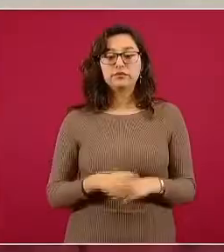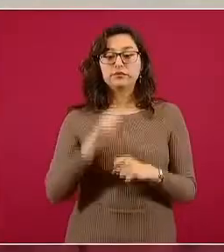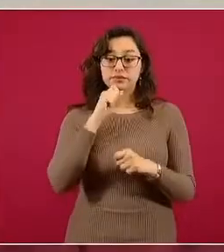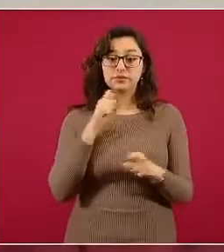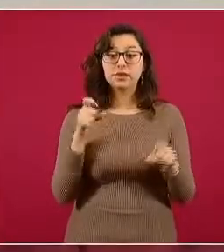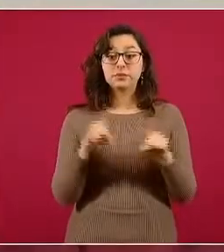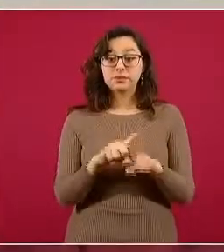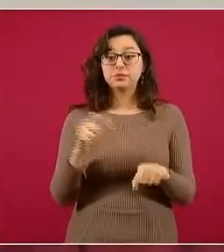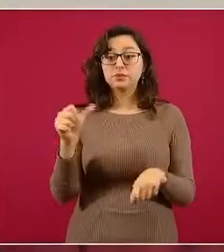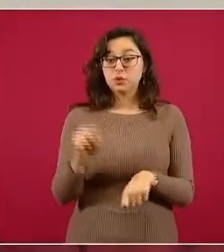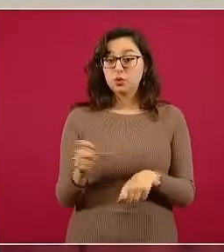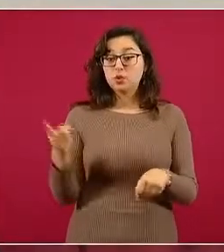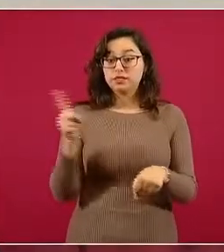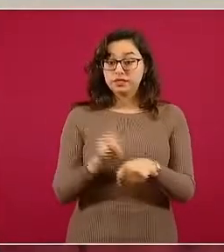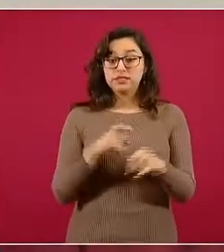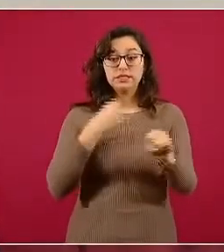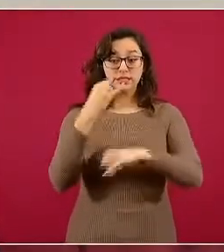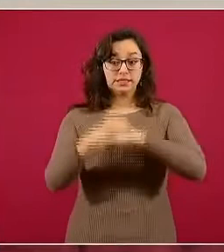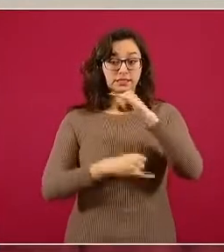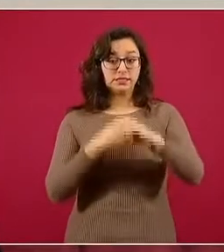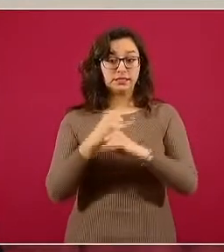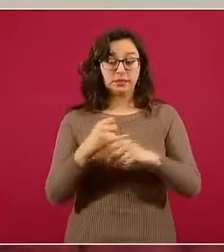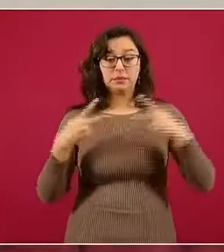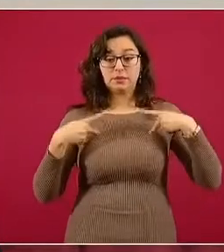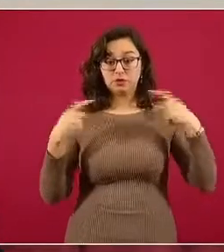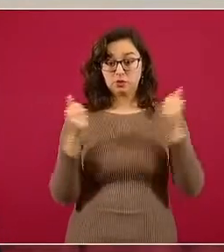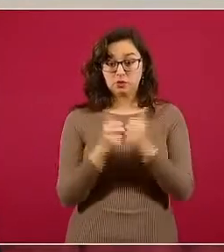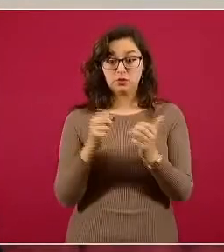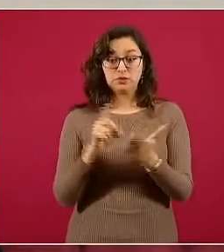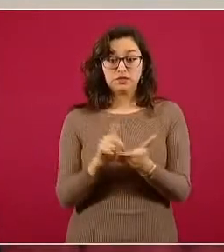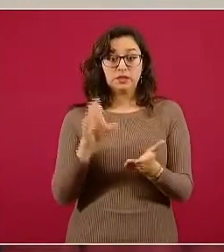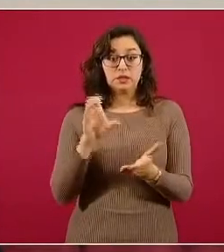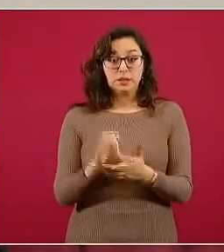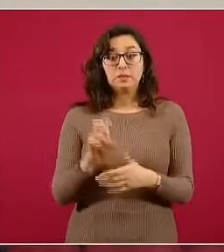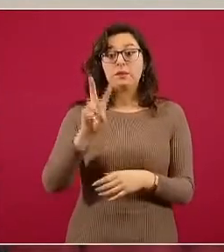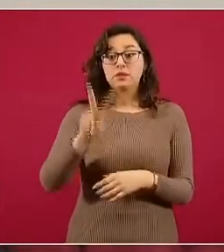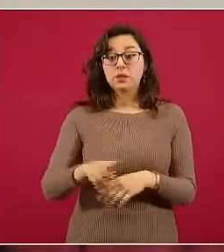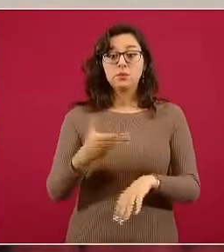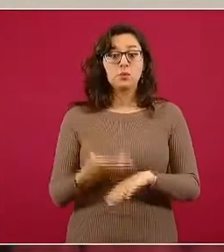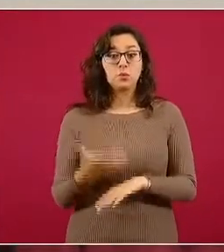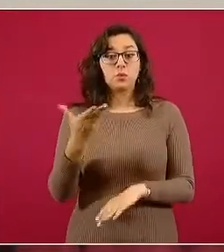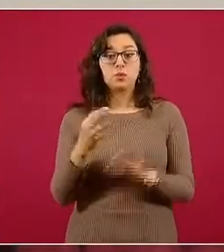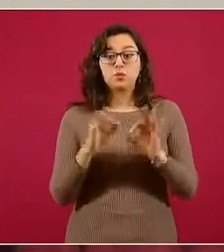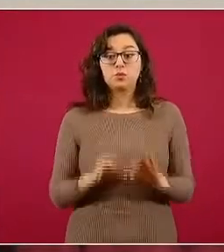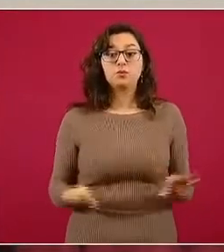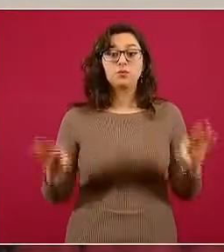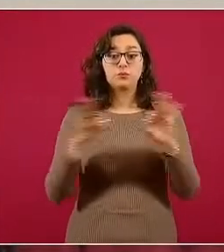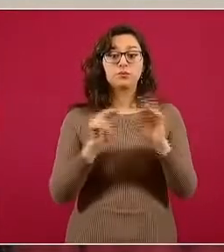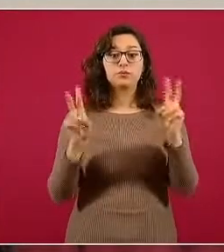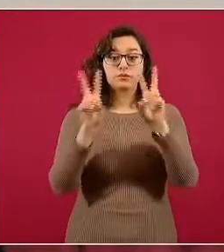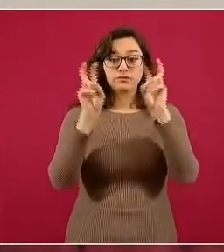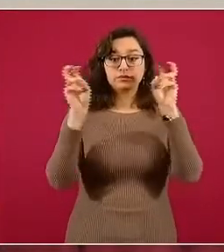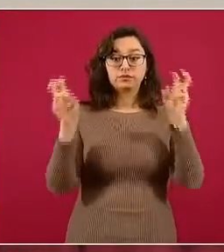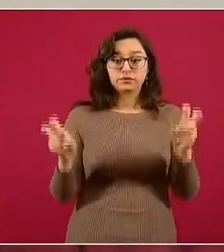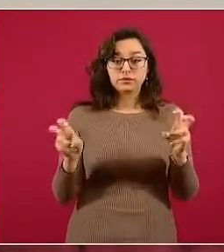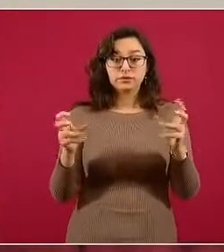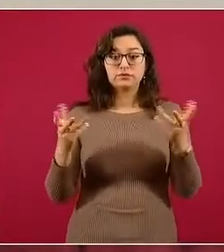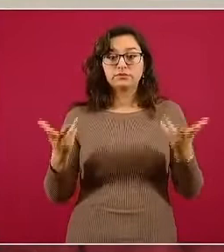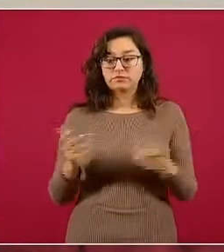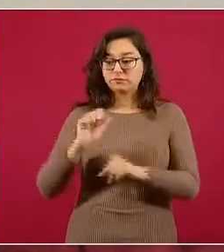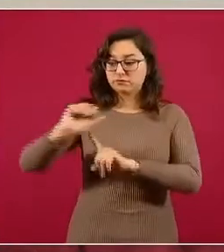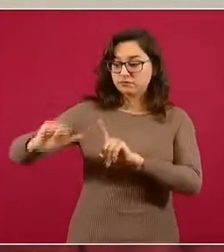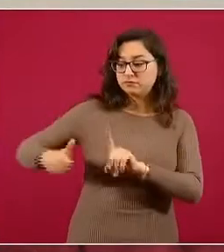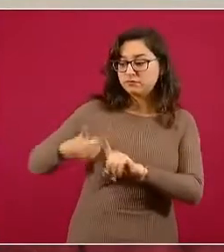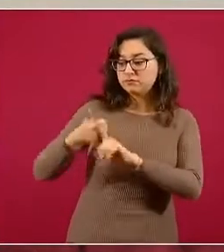Día Internacional para resaltar, por ejemplo, el papel importante que juegan lo que se ha denominado como